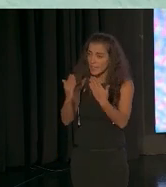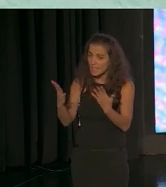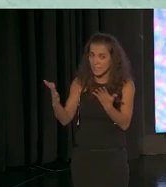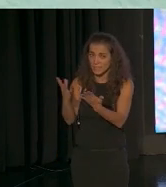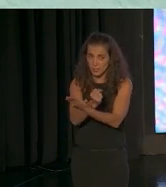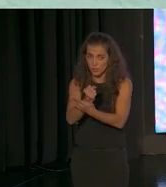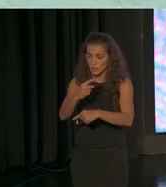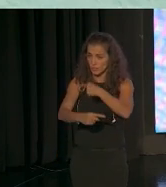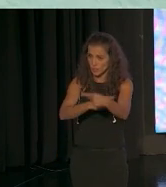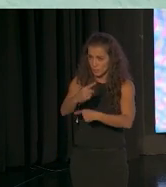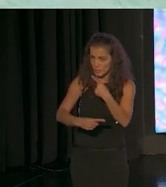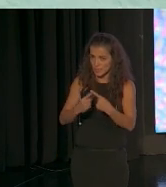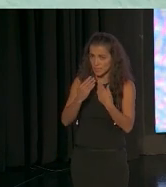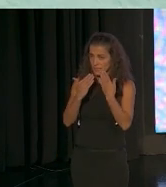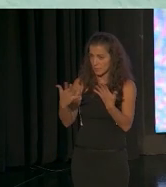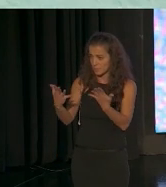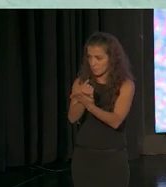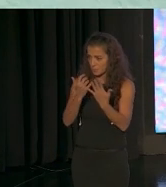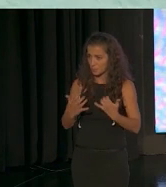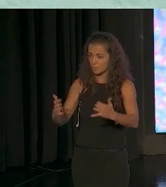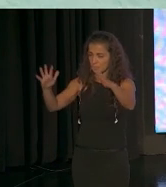las familias, también las nuestras.